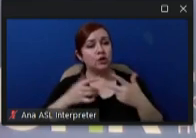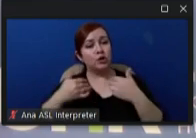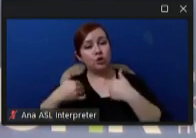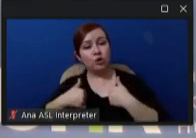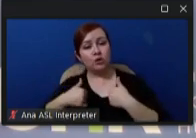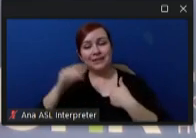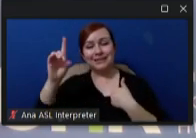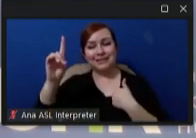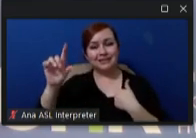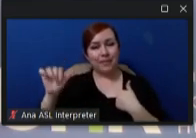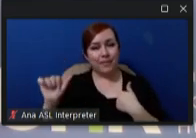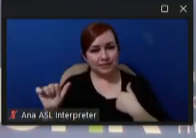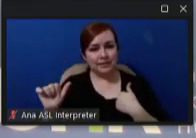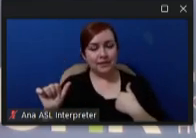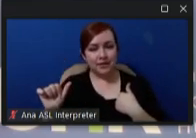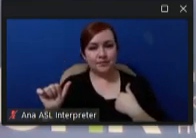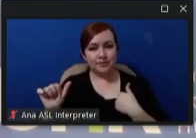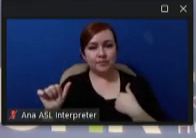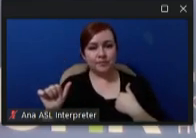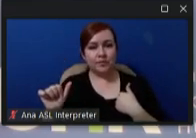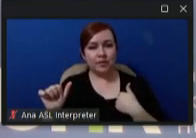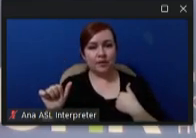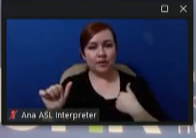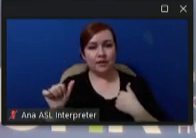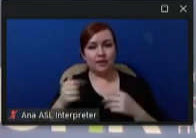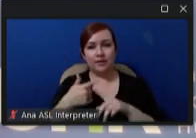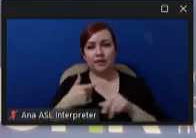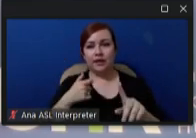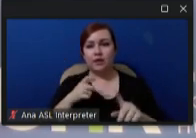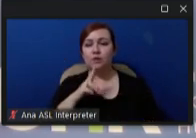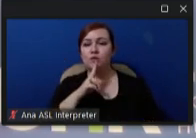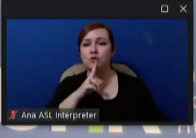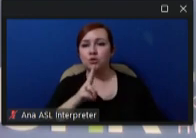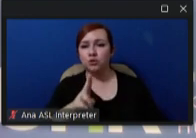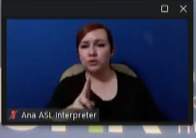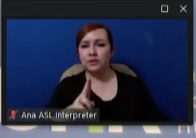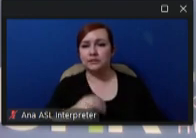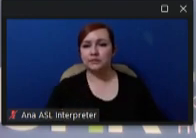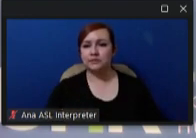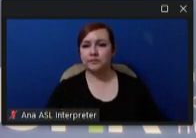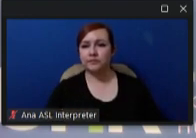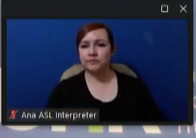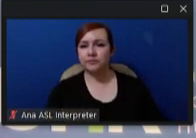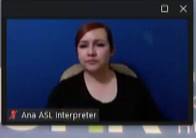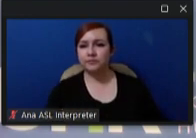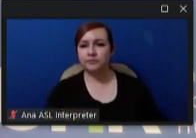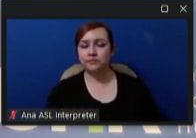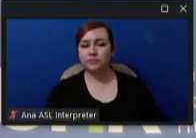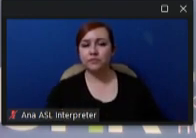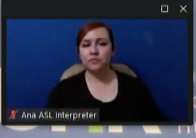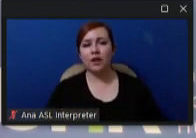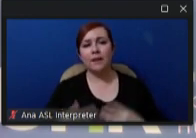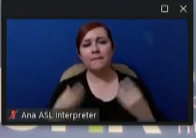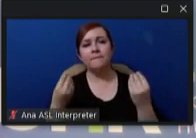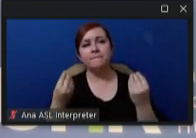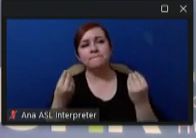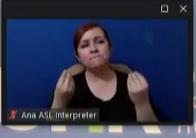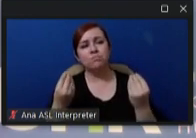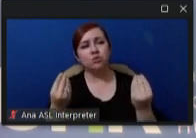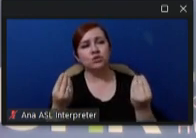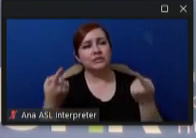discapacidad en Honduras, y que muchas veces resultan